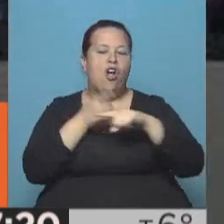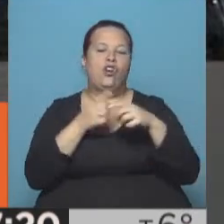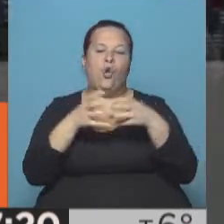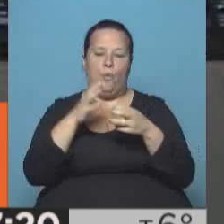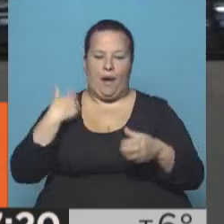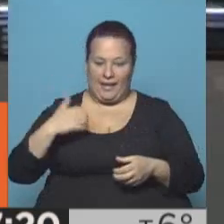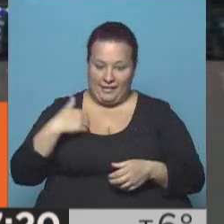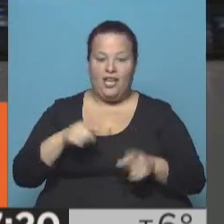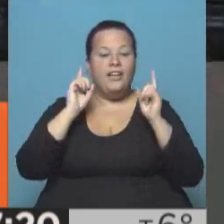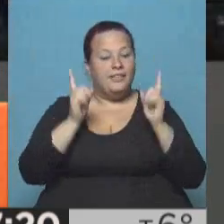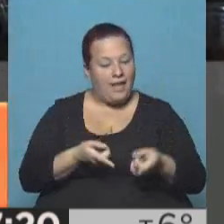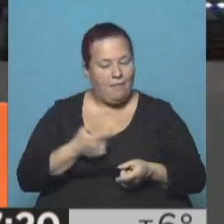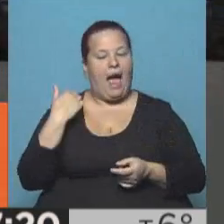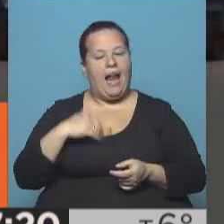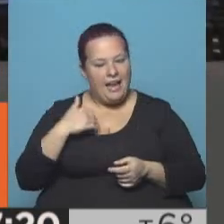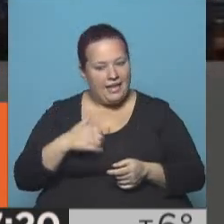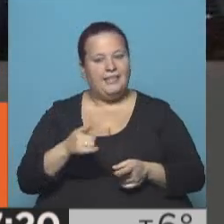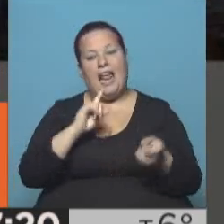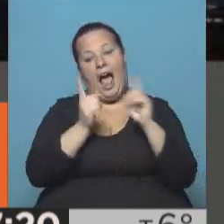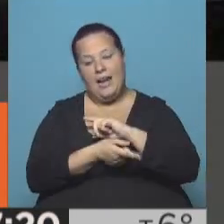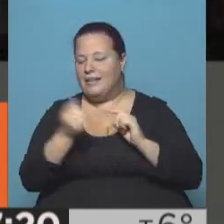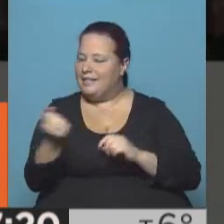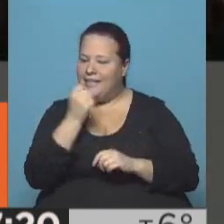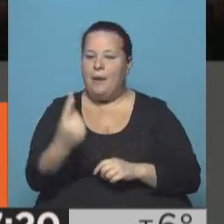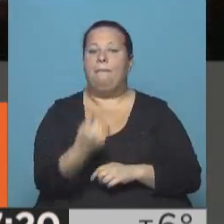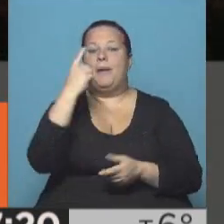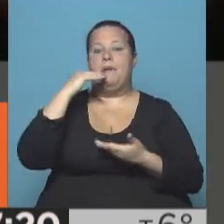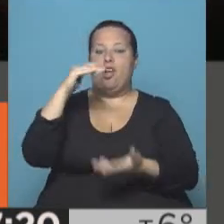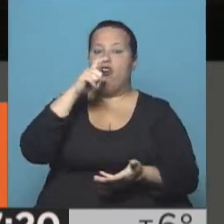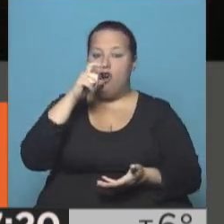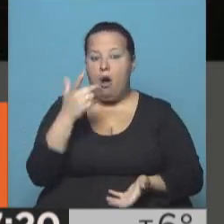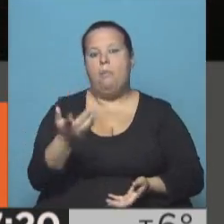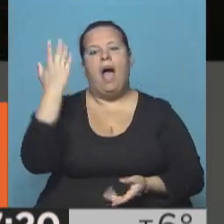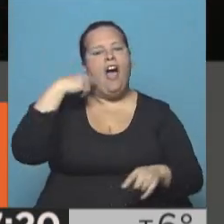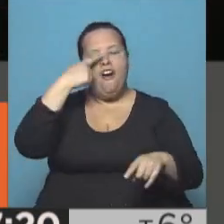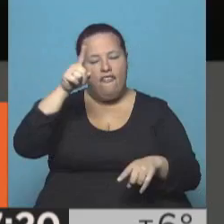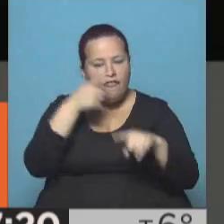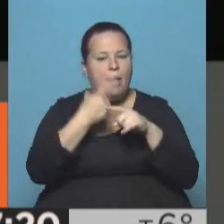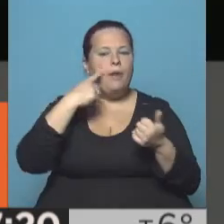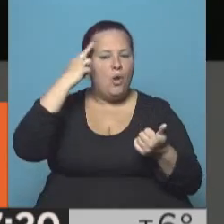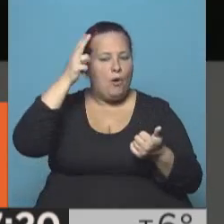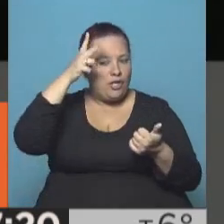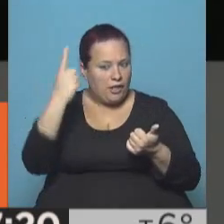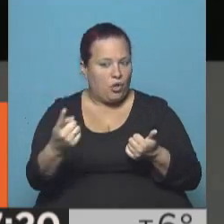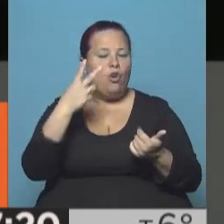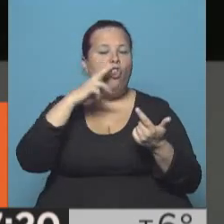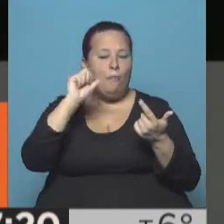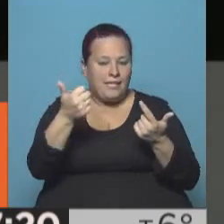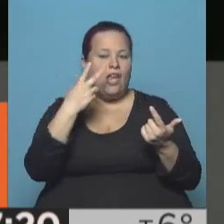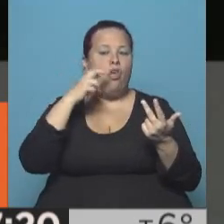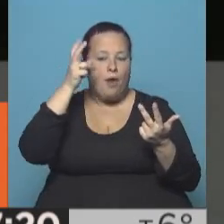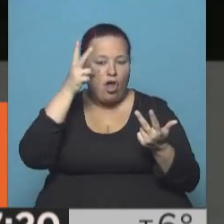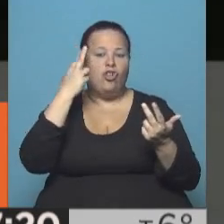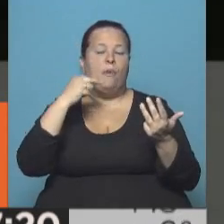combinado argentino y, por supuesto, Argentina, que por el contrario busca el primer título. Recordemos que jugó la final en 1981, 2006,